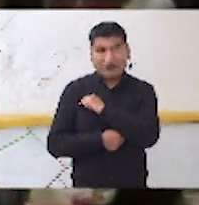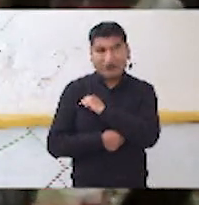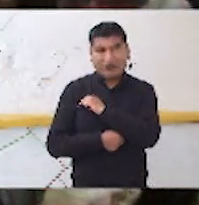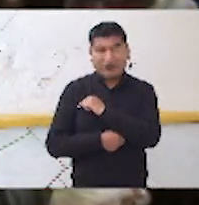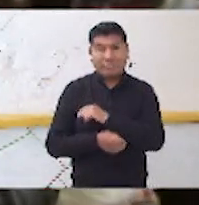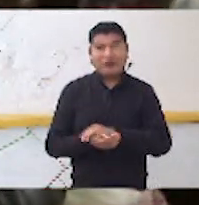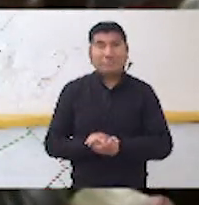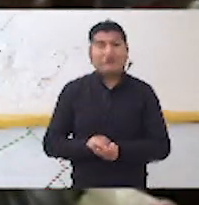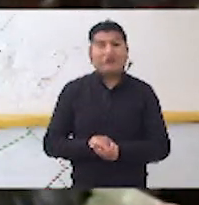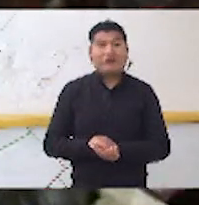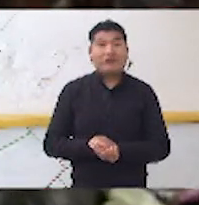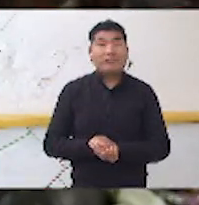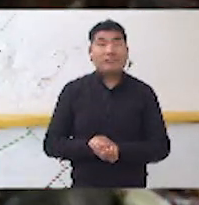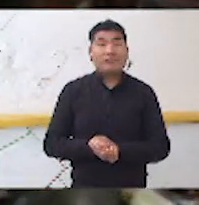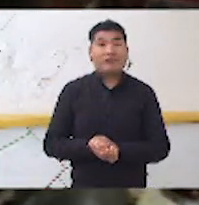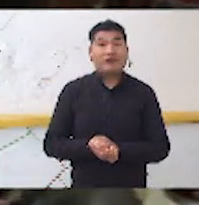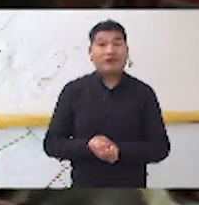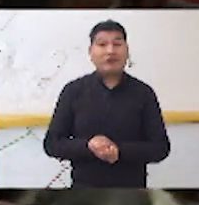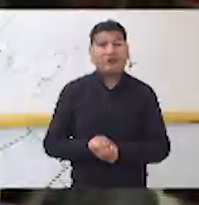nosotros.